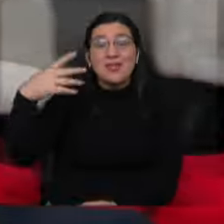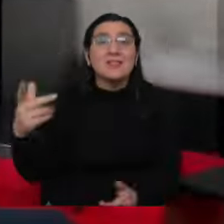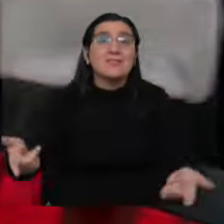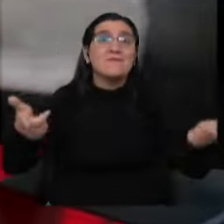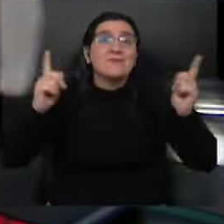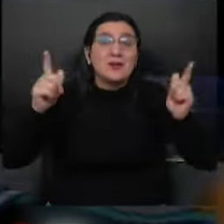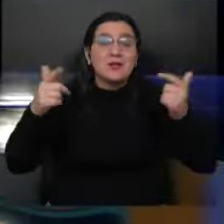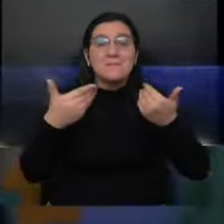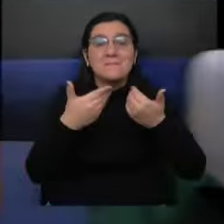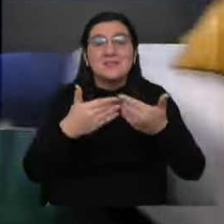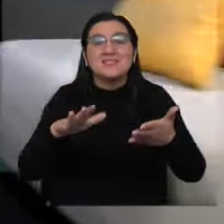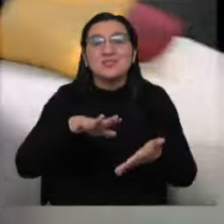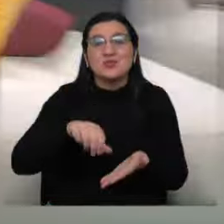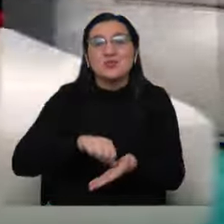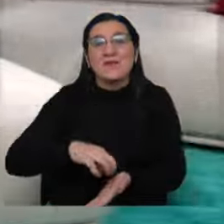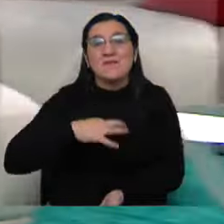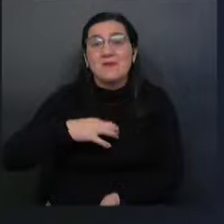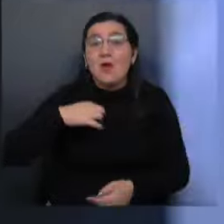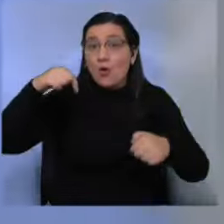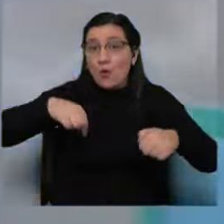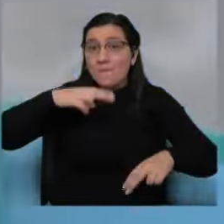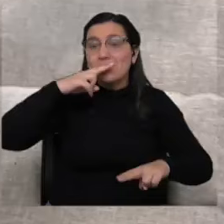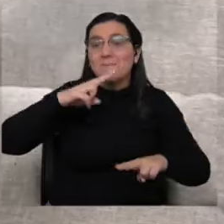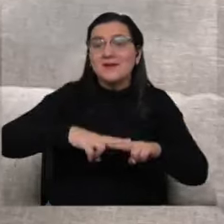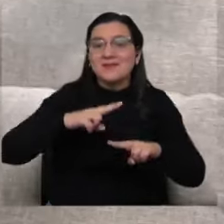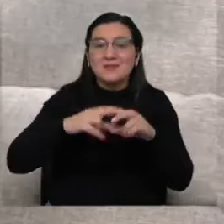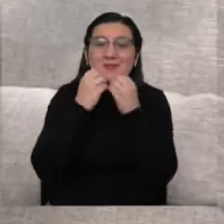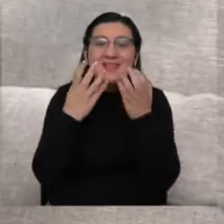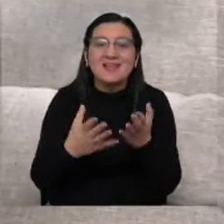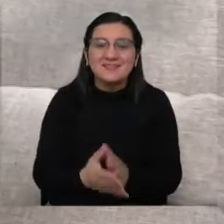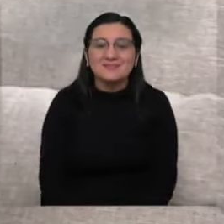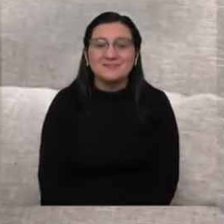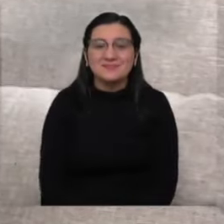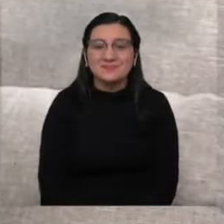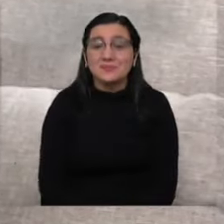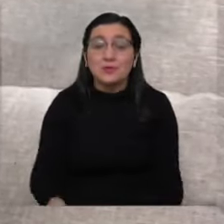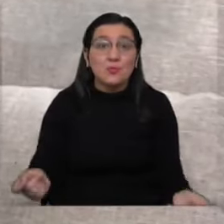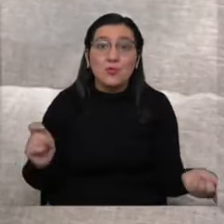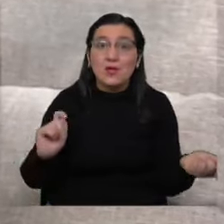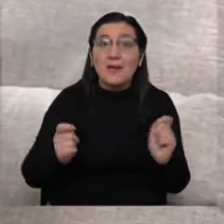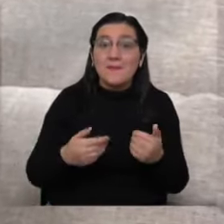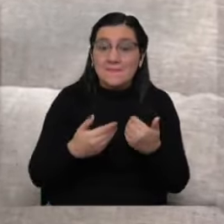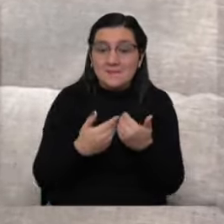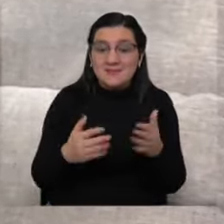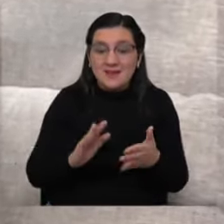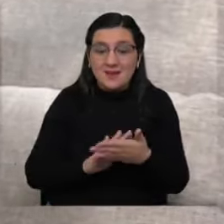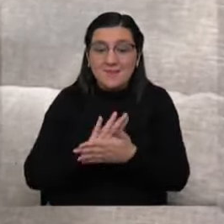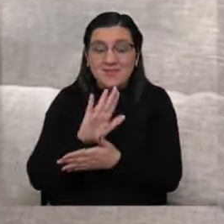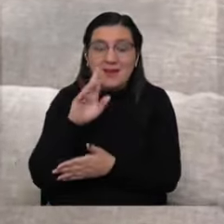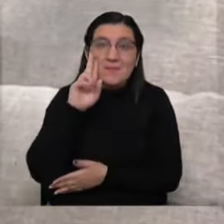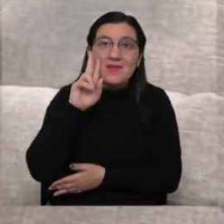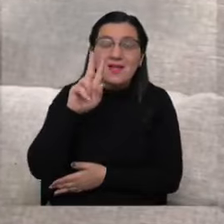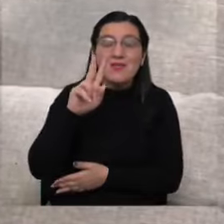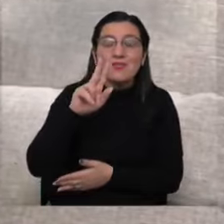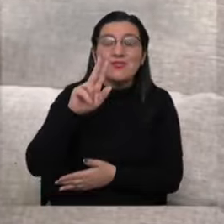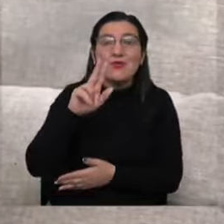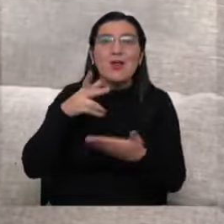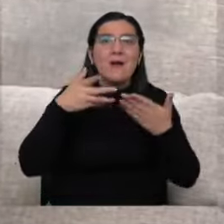comienza ciudad de hoy martes Qué lindo cómo cambia ya arrancar la mañana viendo ese monitor y sabiendo que